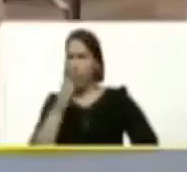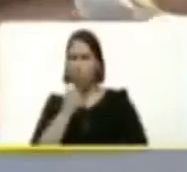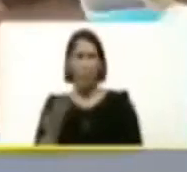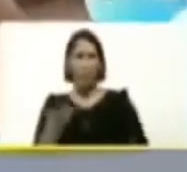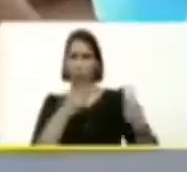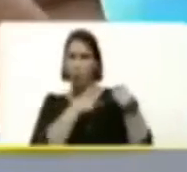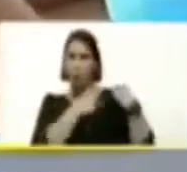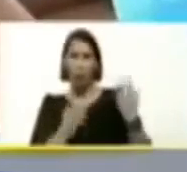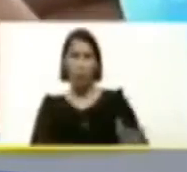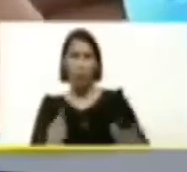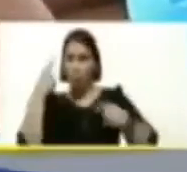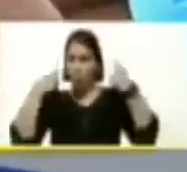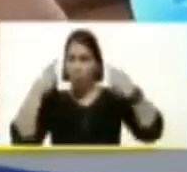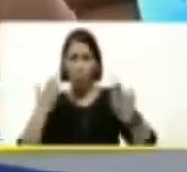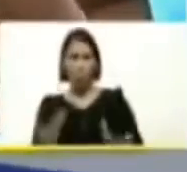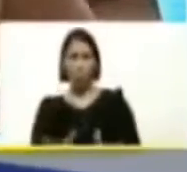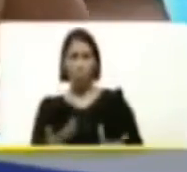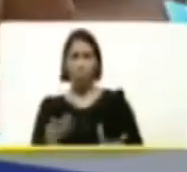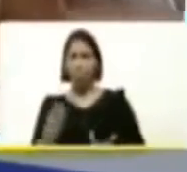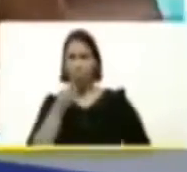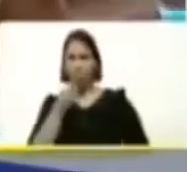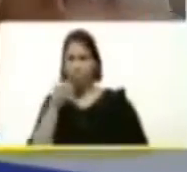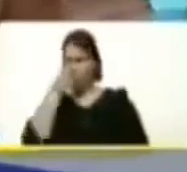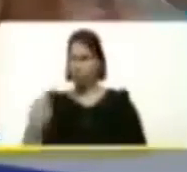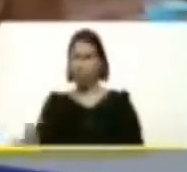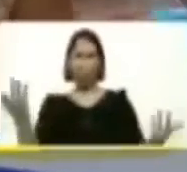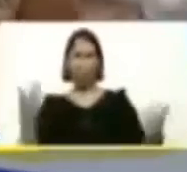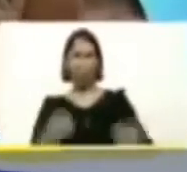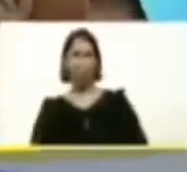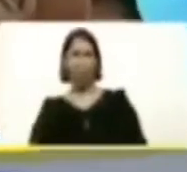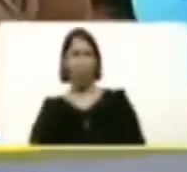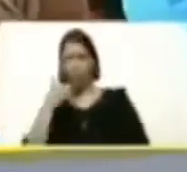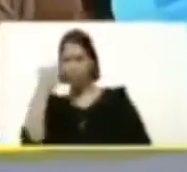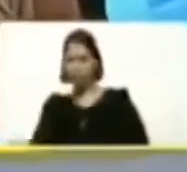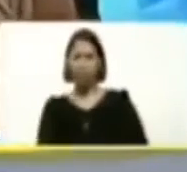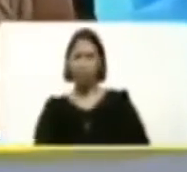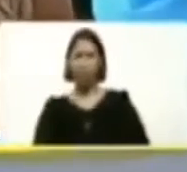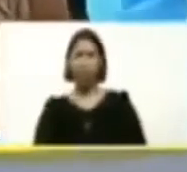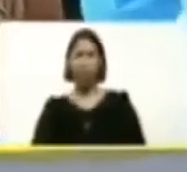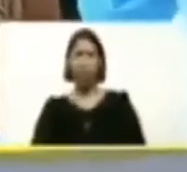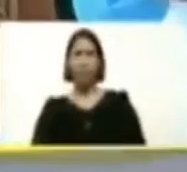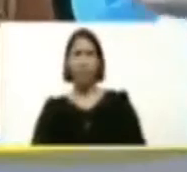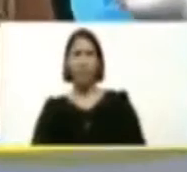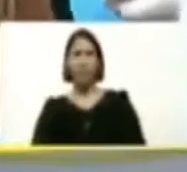Irresponsable, loco, falluto, farsante.